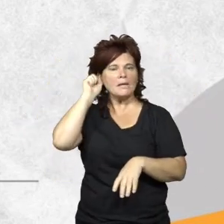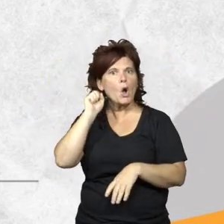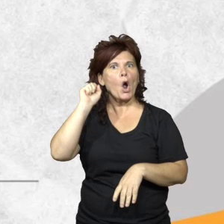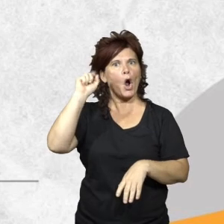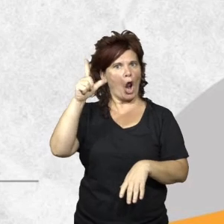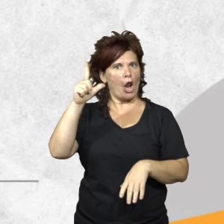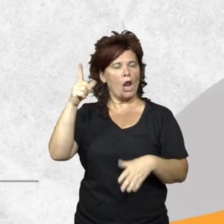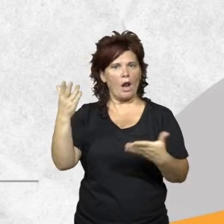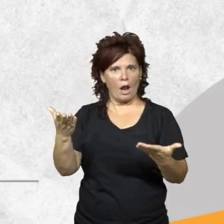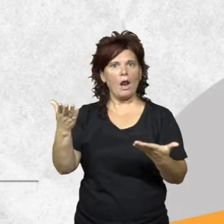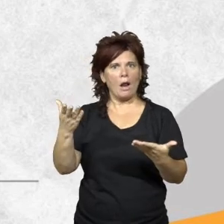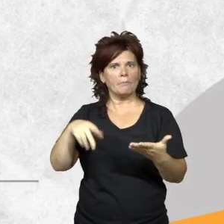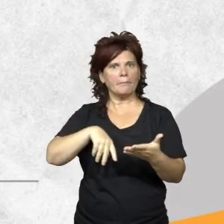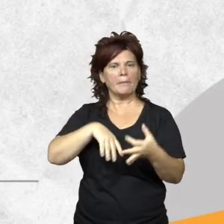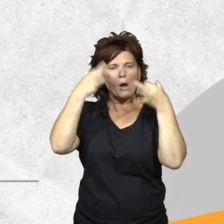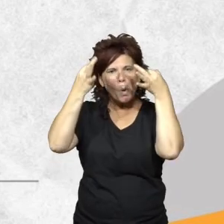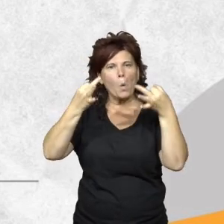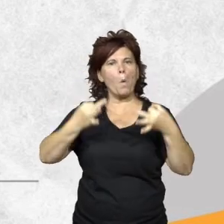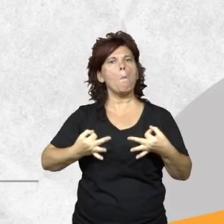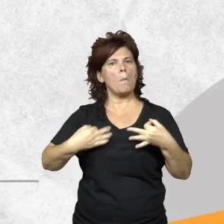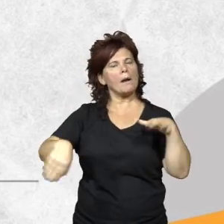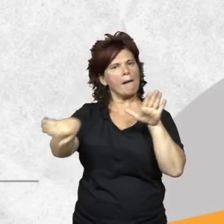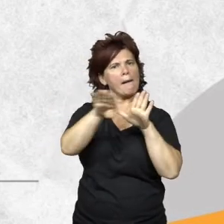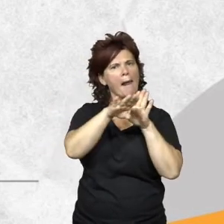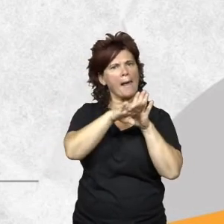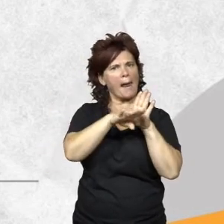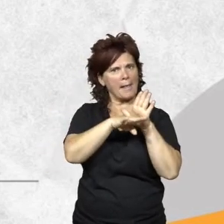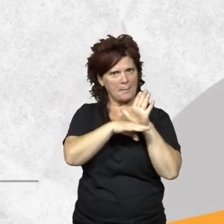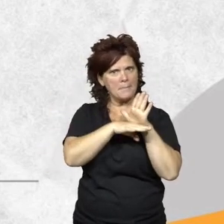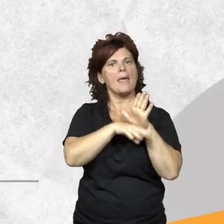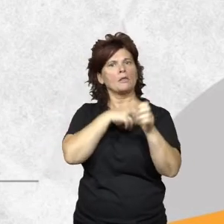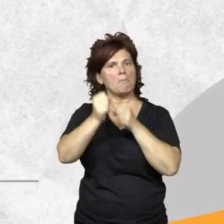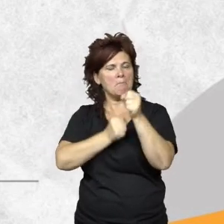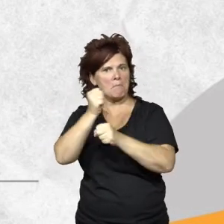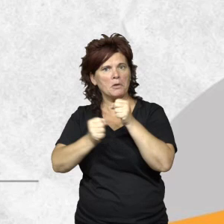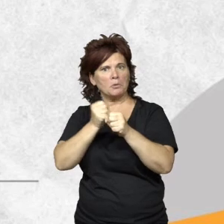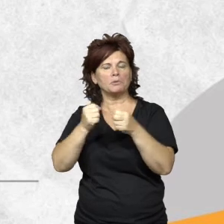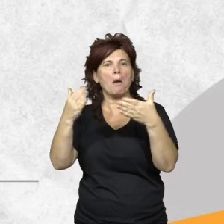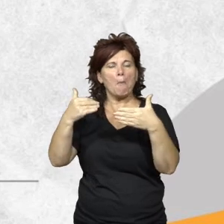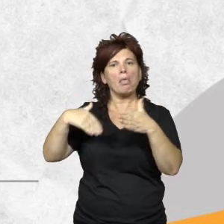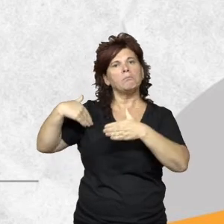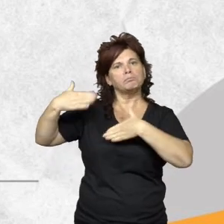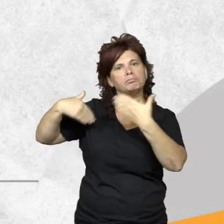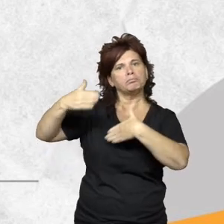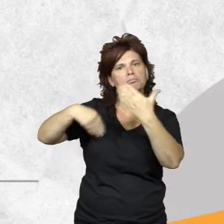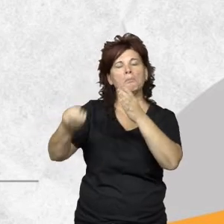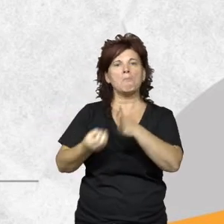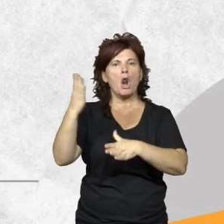certificar ambiental anual y cumplir así con uno de los requerimientos que le da industria para seguir siendo una